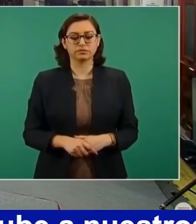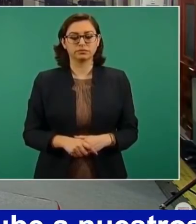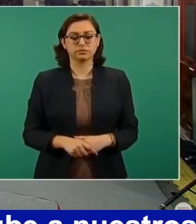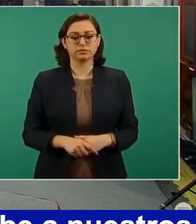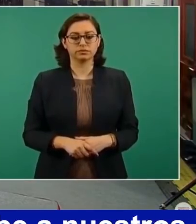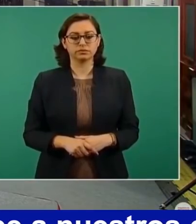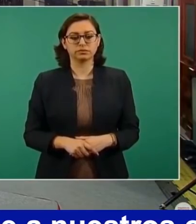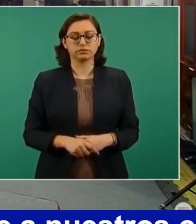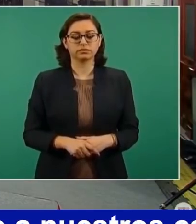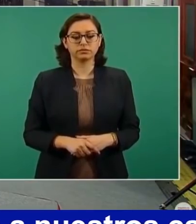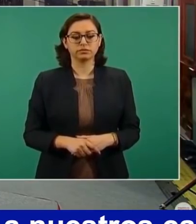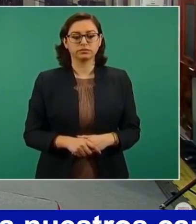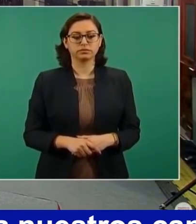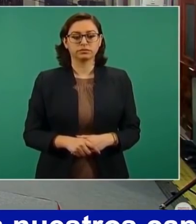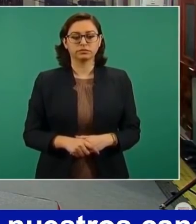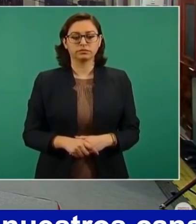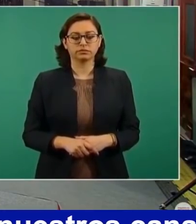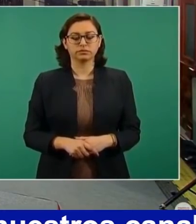cómo